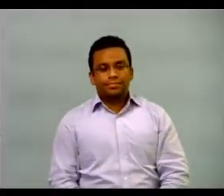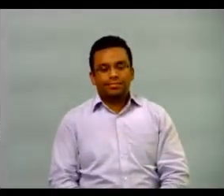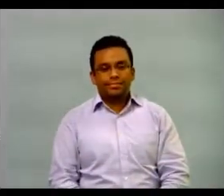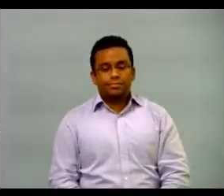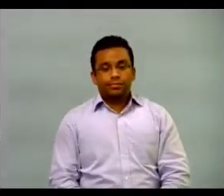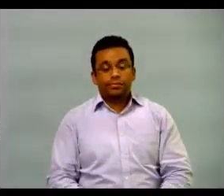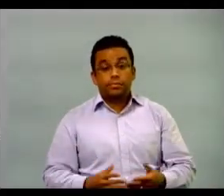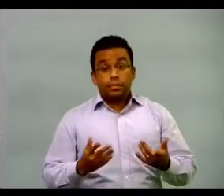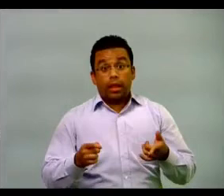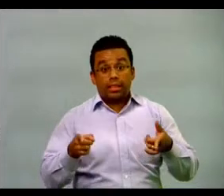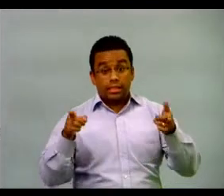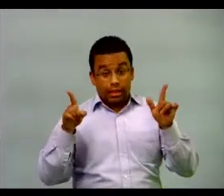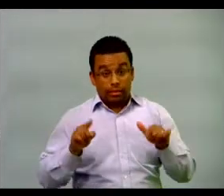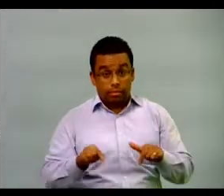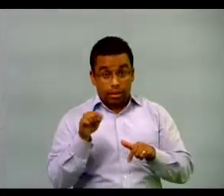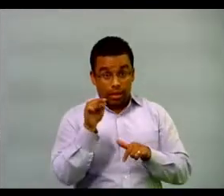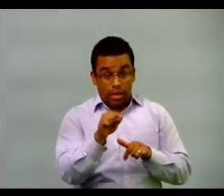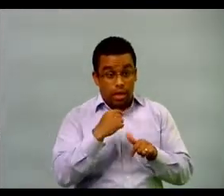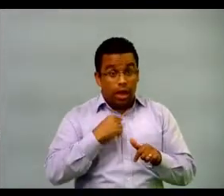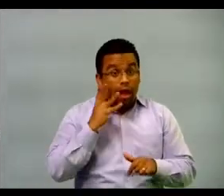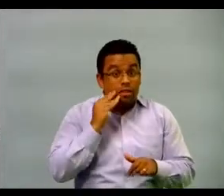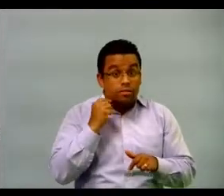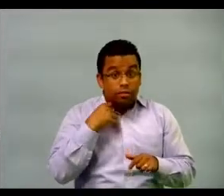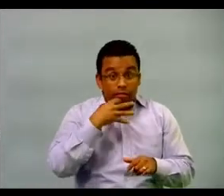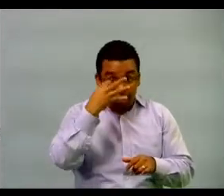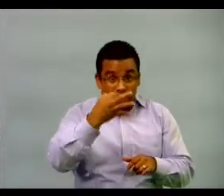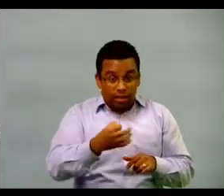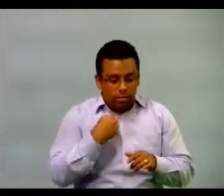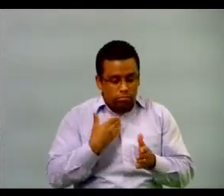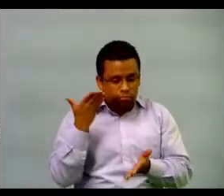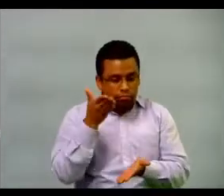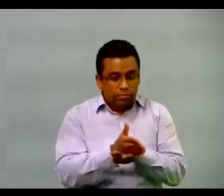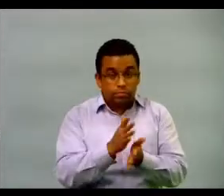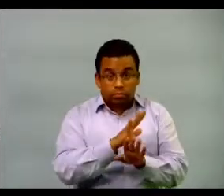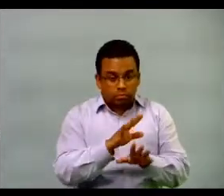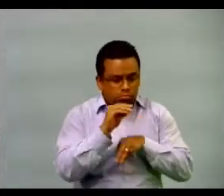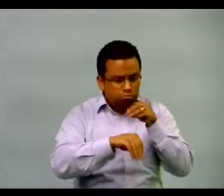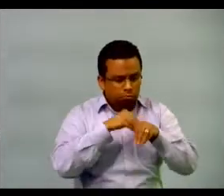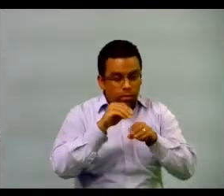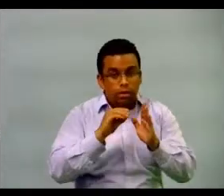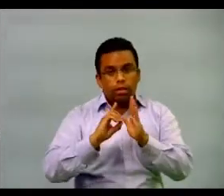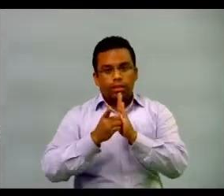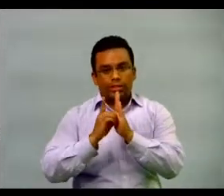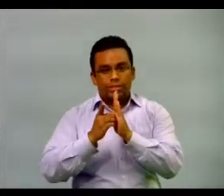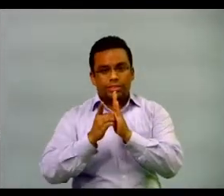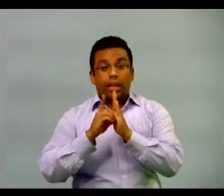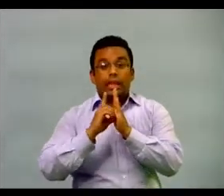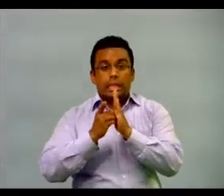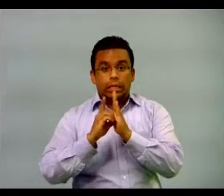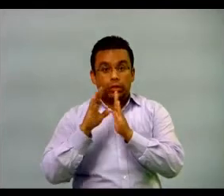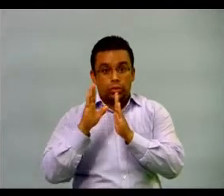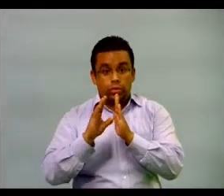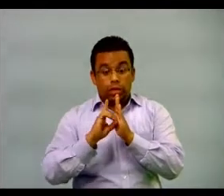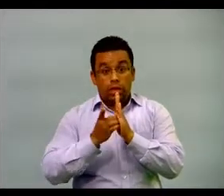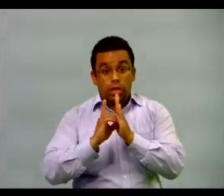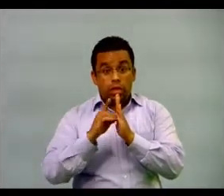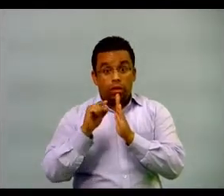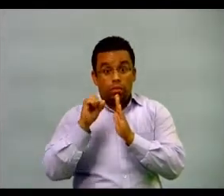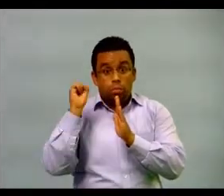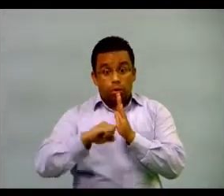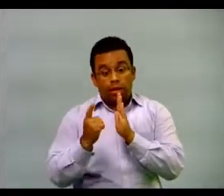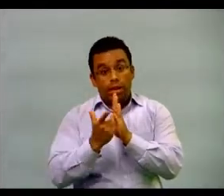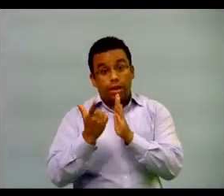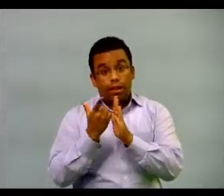Con la realización de esta experiencia se construyó un diccionario de fenómenos lingüísticos, el cual nos ha servido a